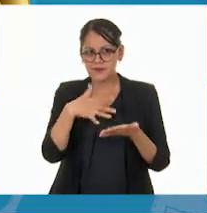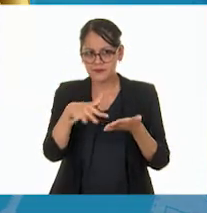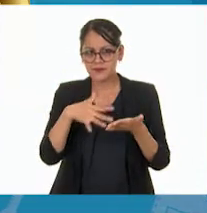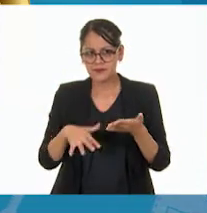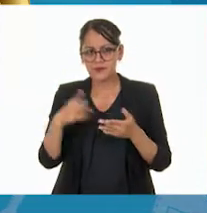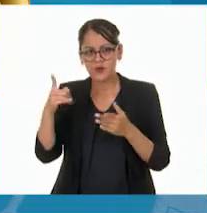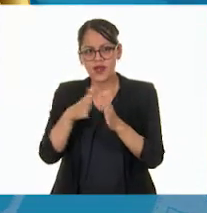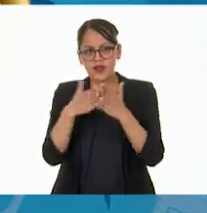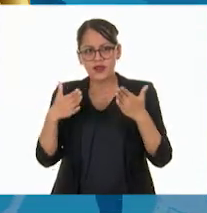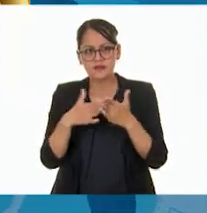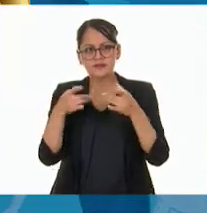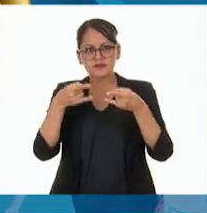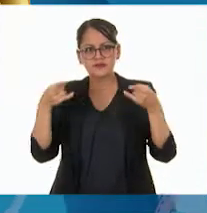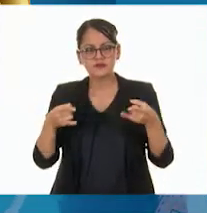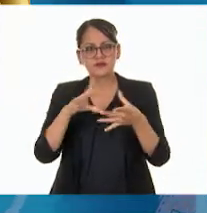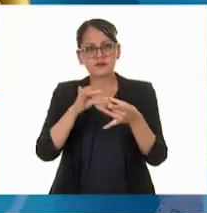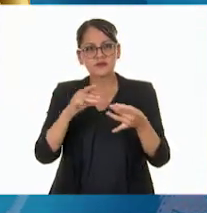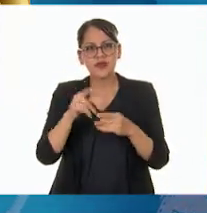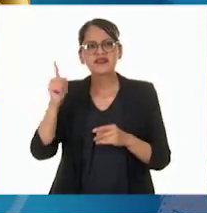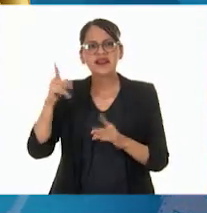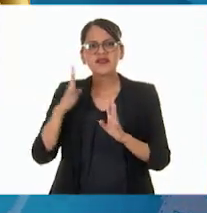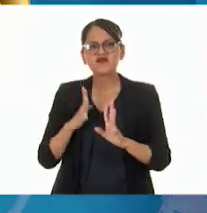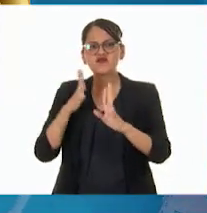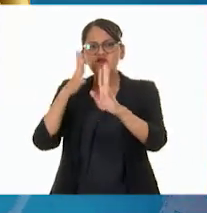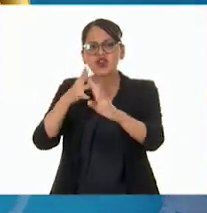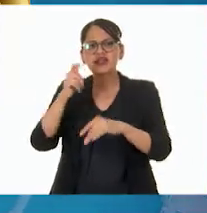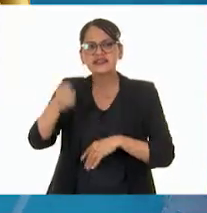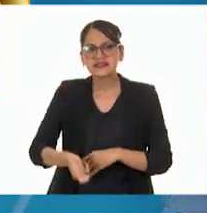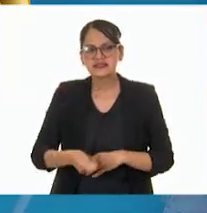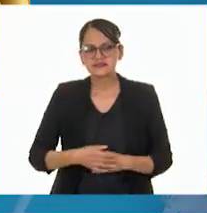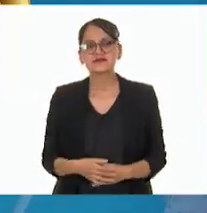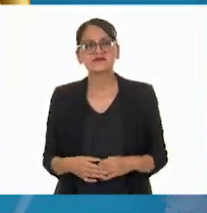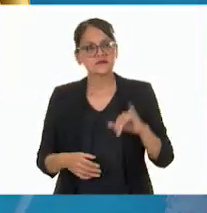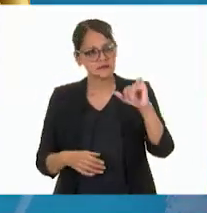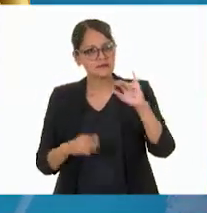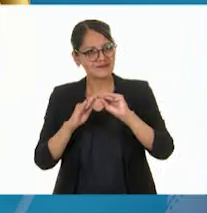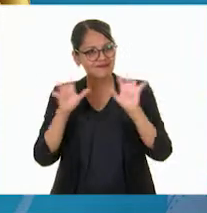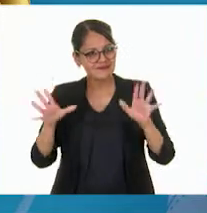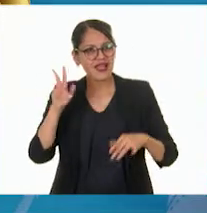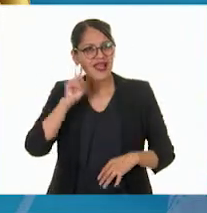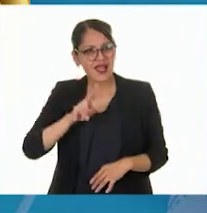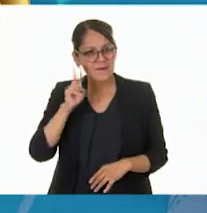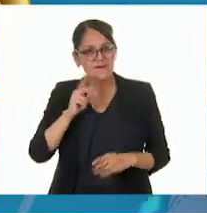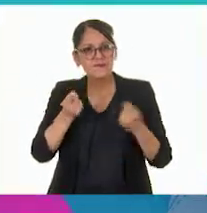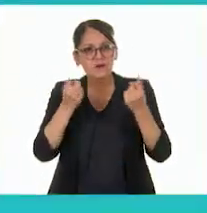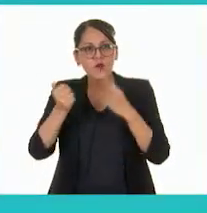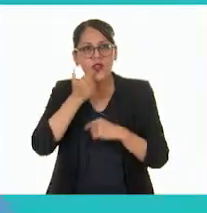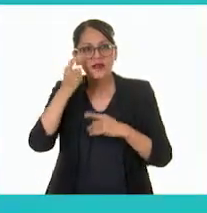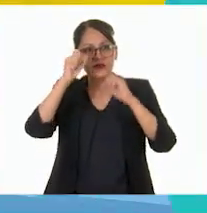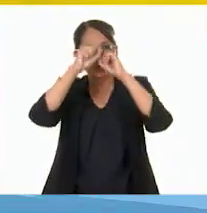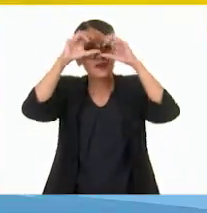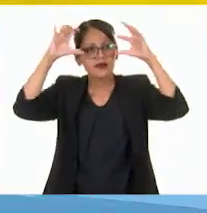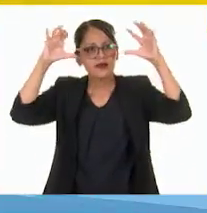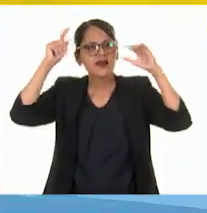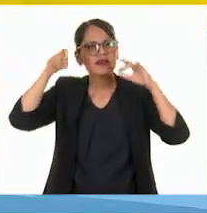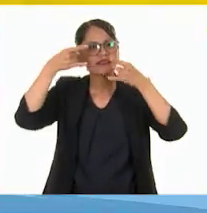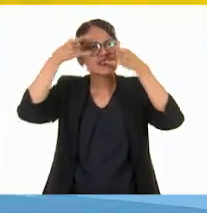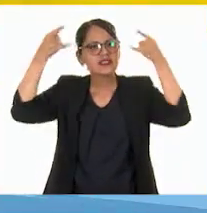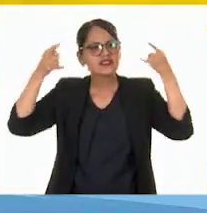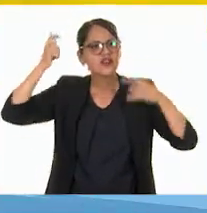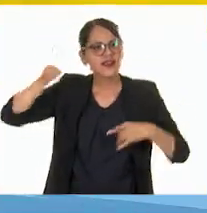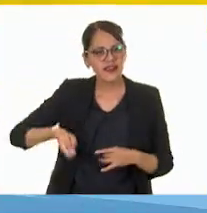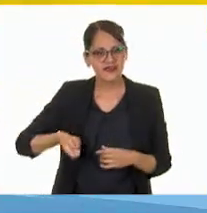fragmento de un libro en el que se describe esa procesión? ¡Claro! Así los alumnos se podrán imaginar mejor de lo que